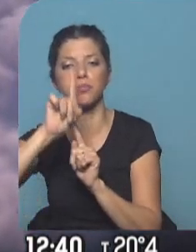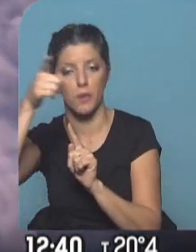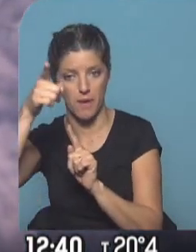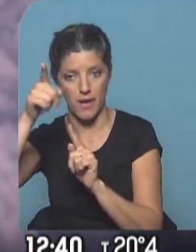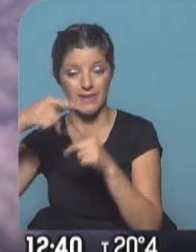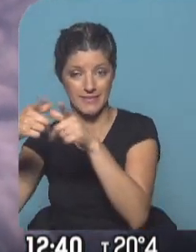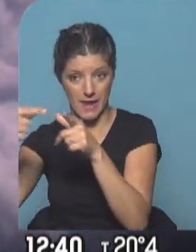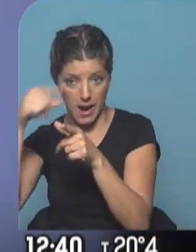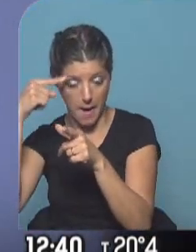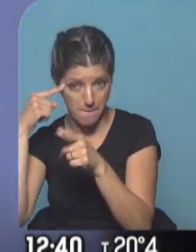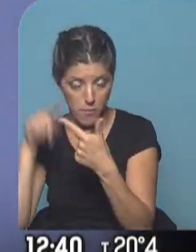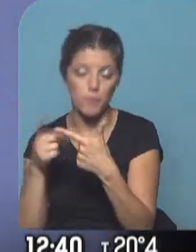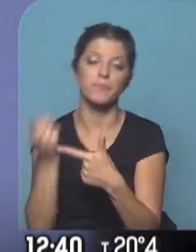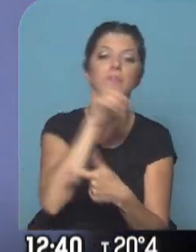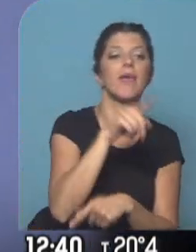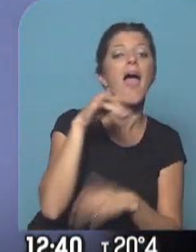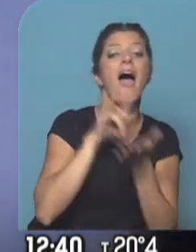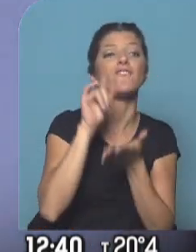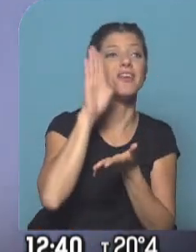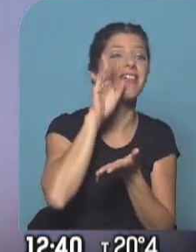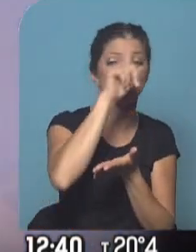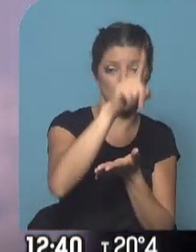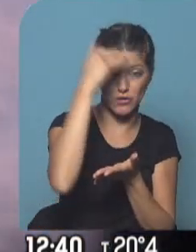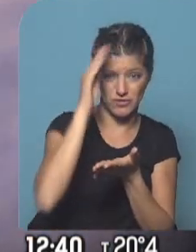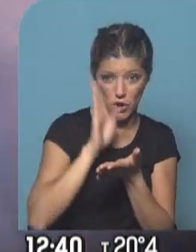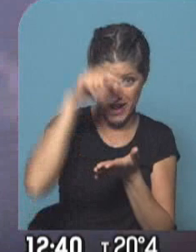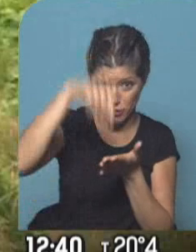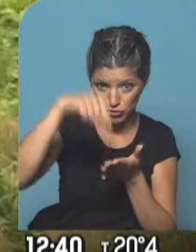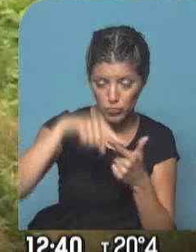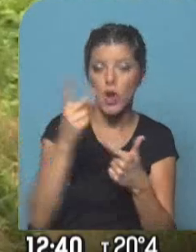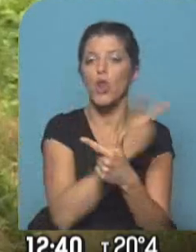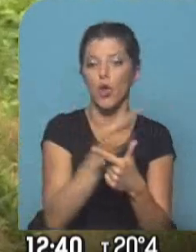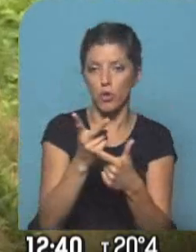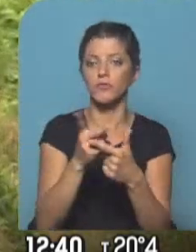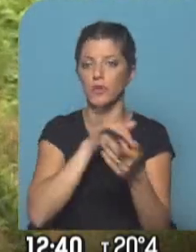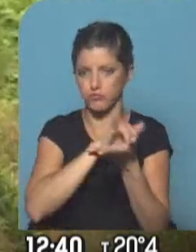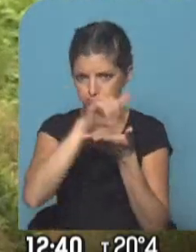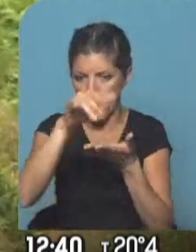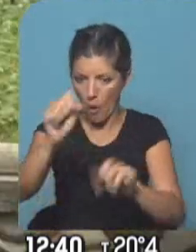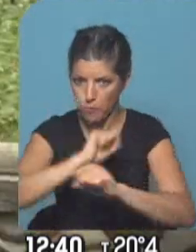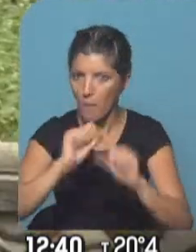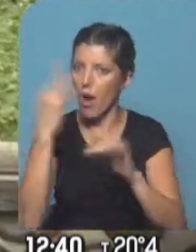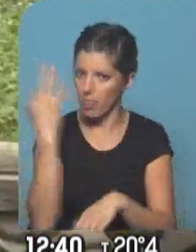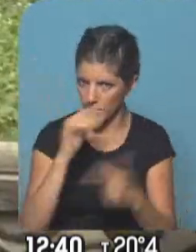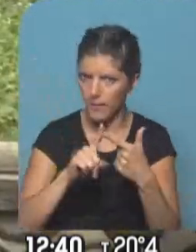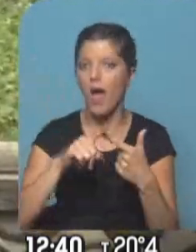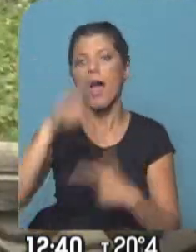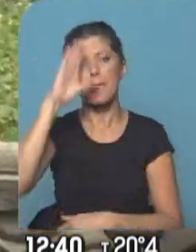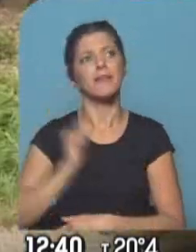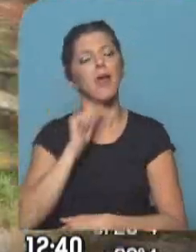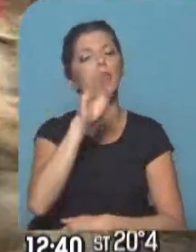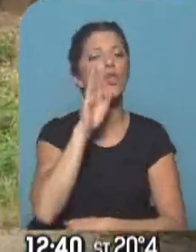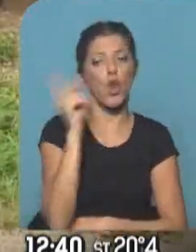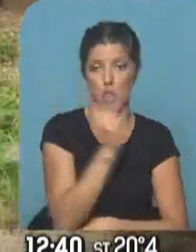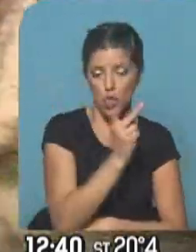de combate estadounidenses y surcoreanos ejecutaron maniobras de bombardeos con munición real, tropas japonesas y estadounidenses